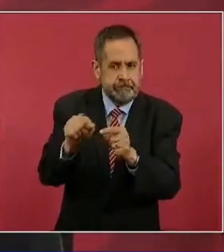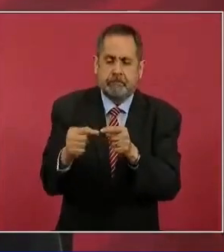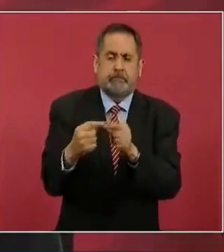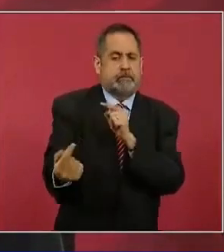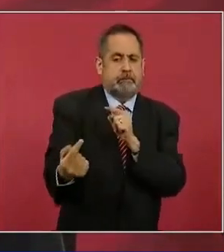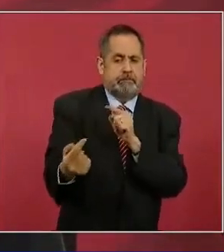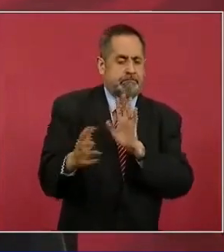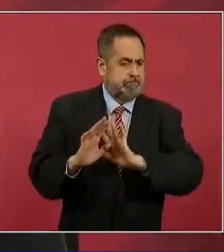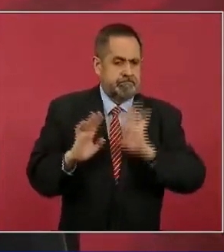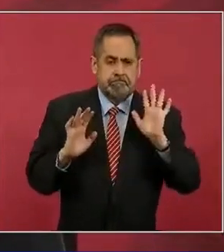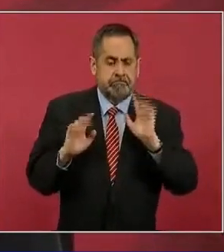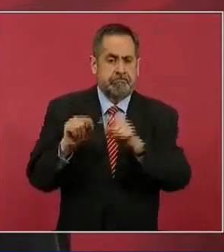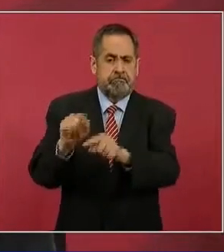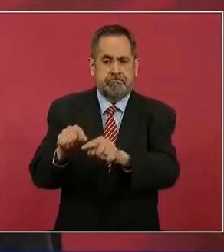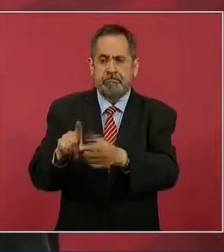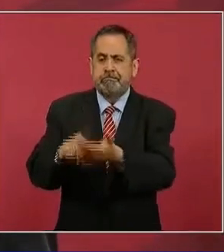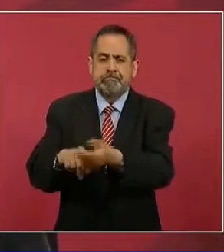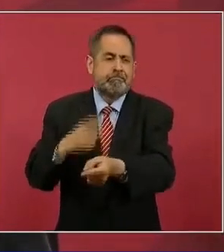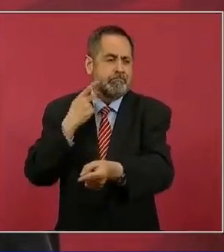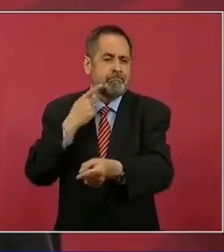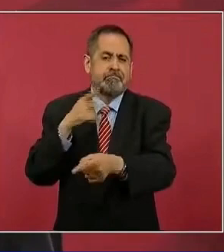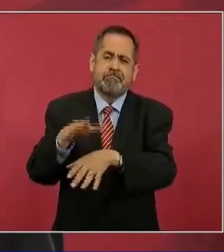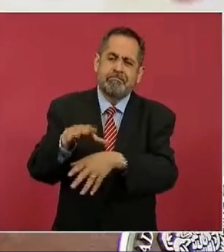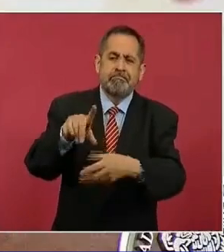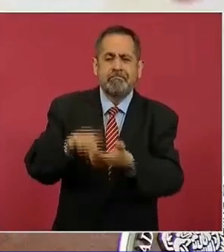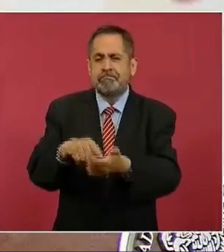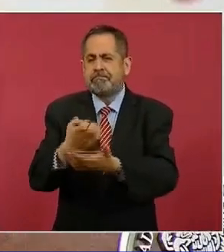económica, política,